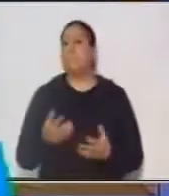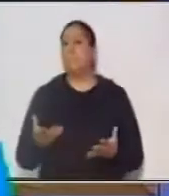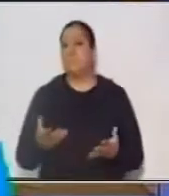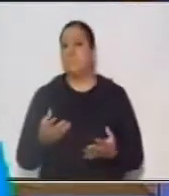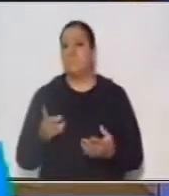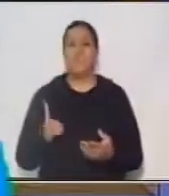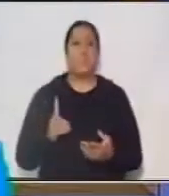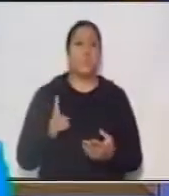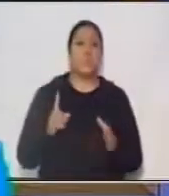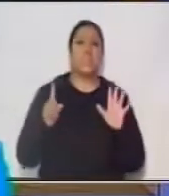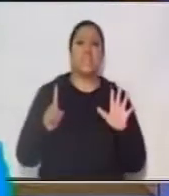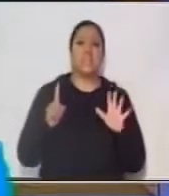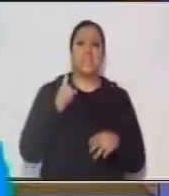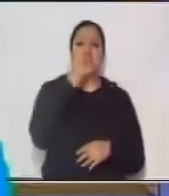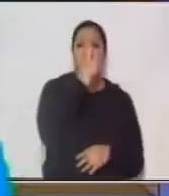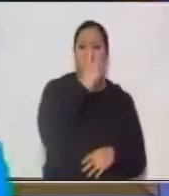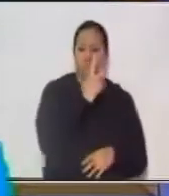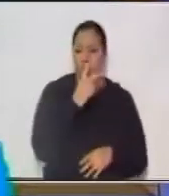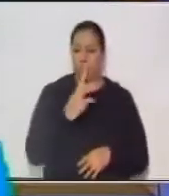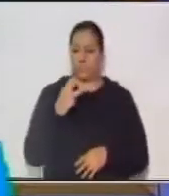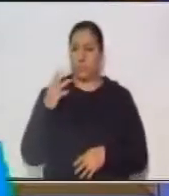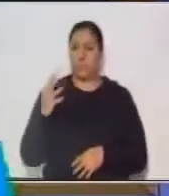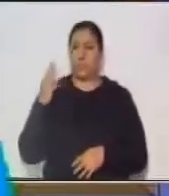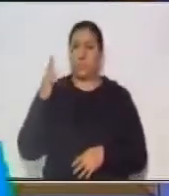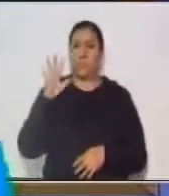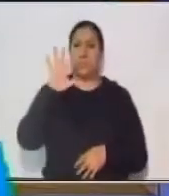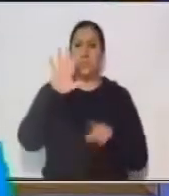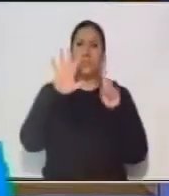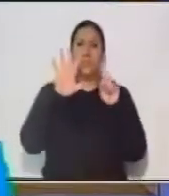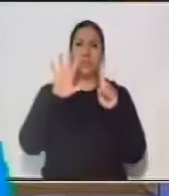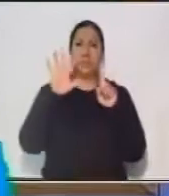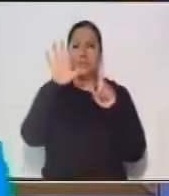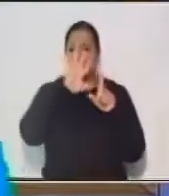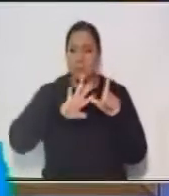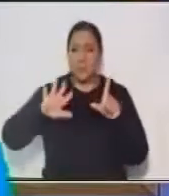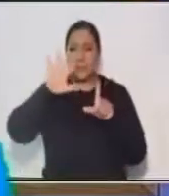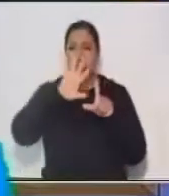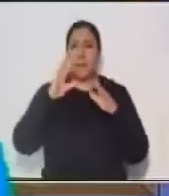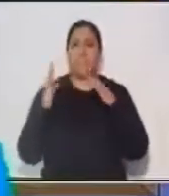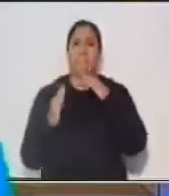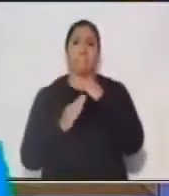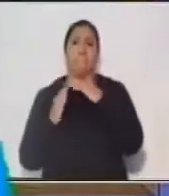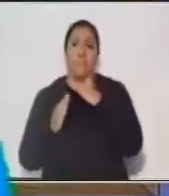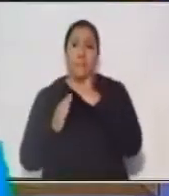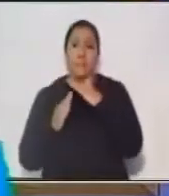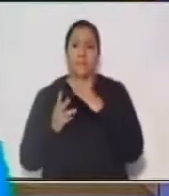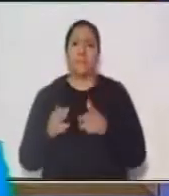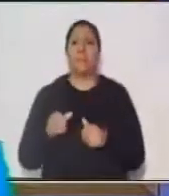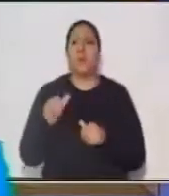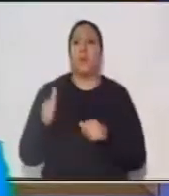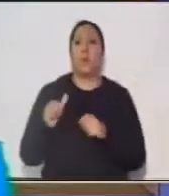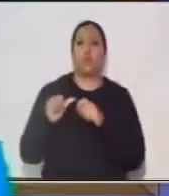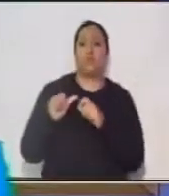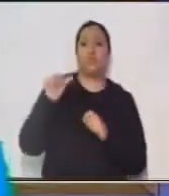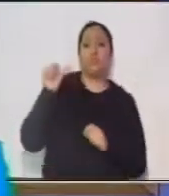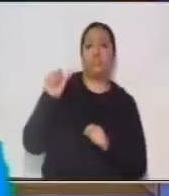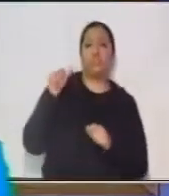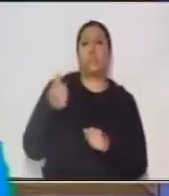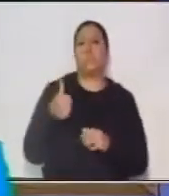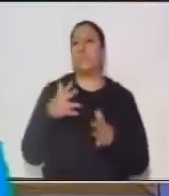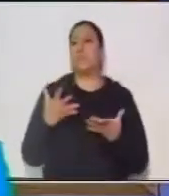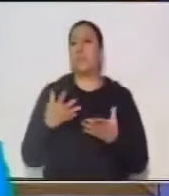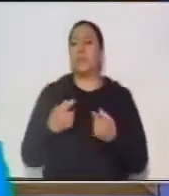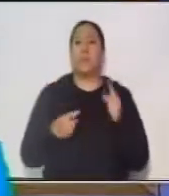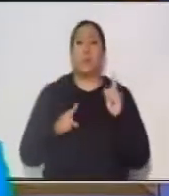6. Es el área, es aquí, ¿verdad? Es la base. Y la altura son 1, 2, 3 y